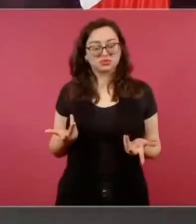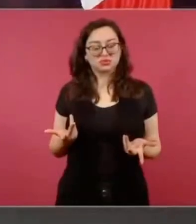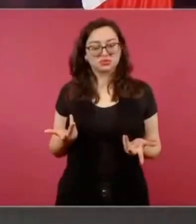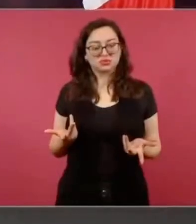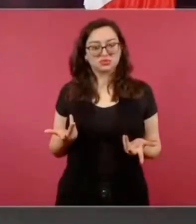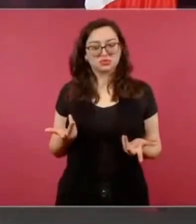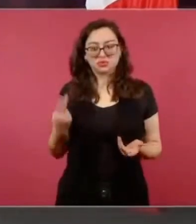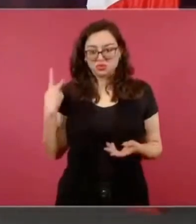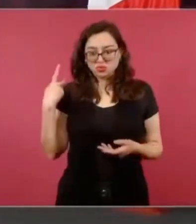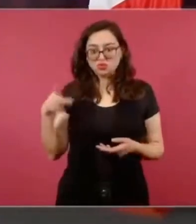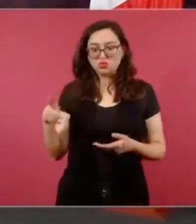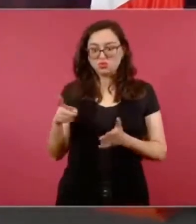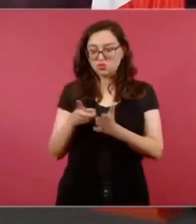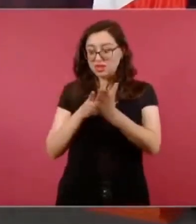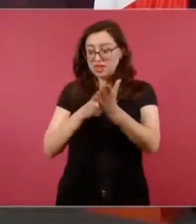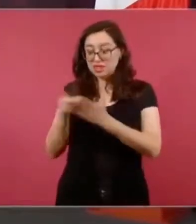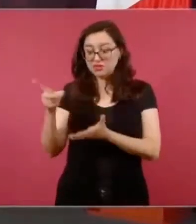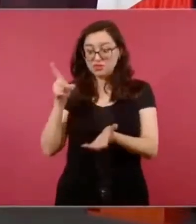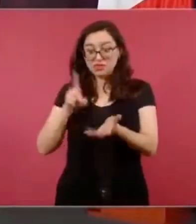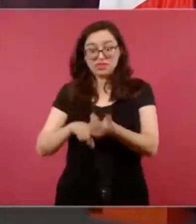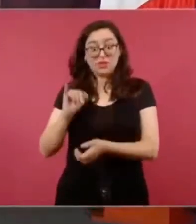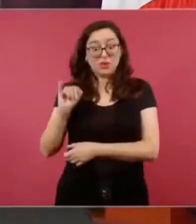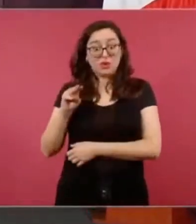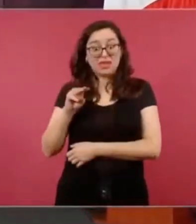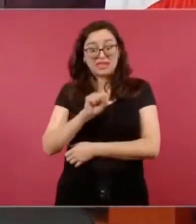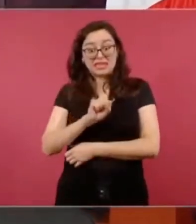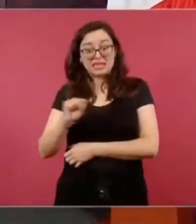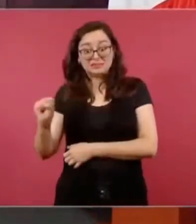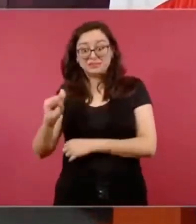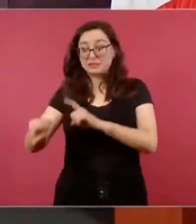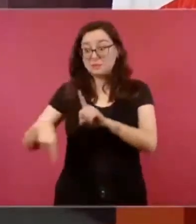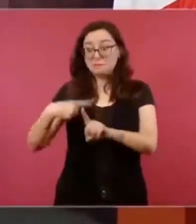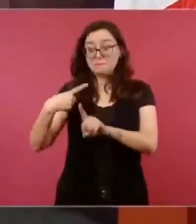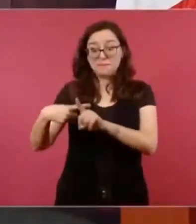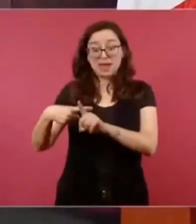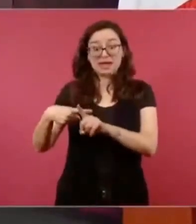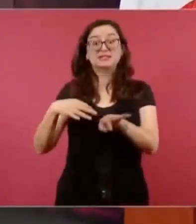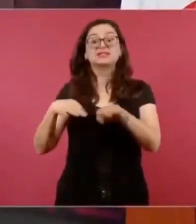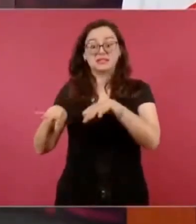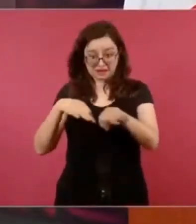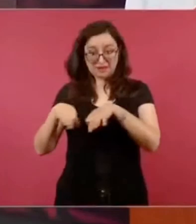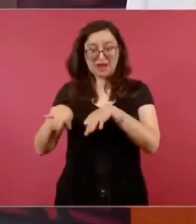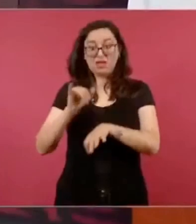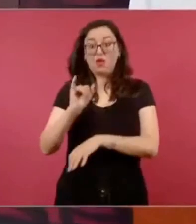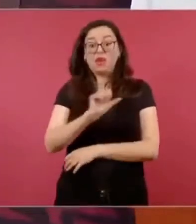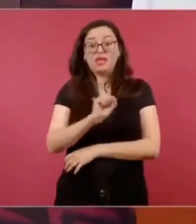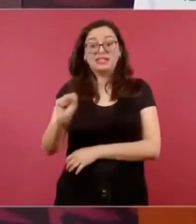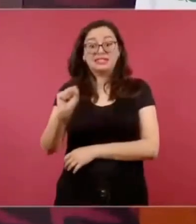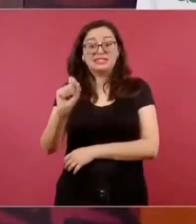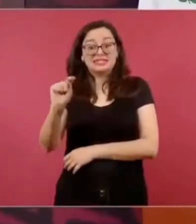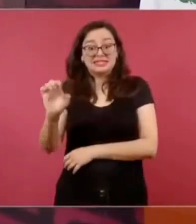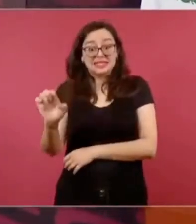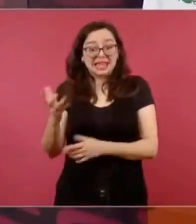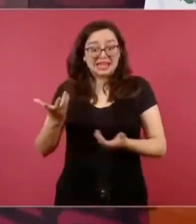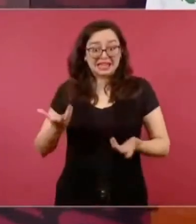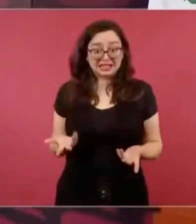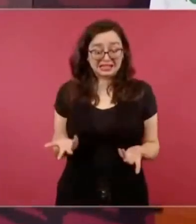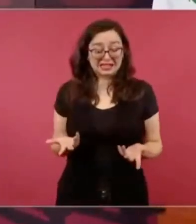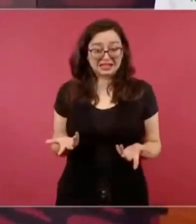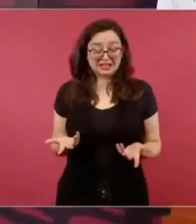que corresponde al seguro, más los trabajadores del ISSSTE. Estamos hablando